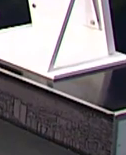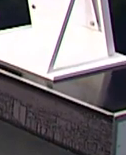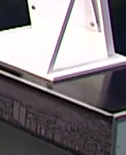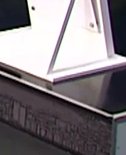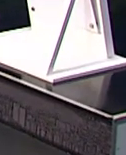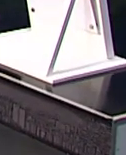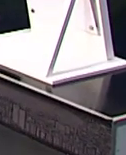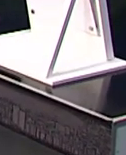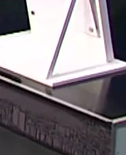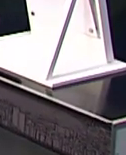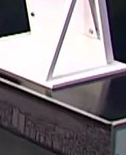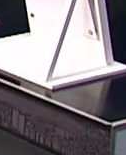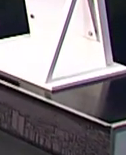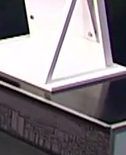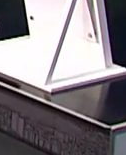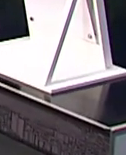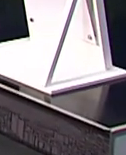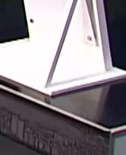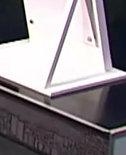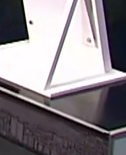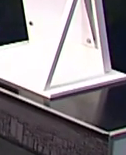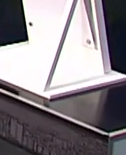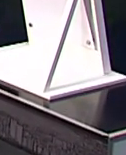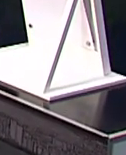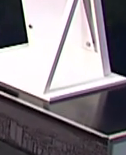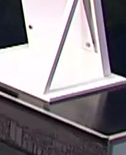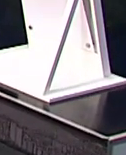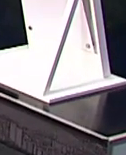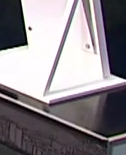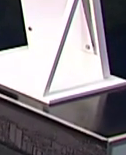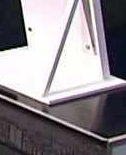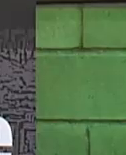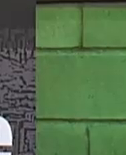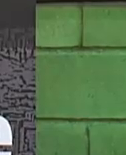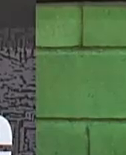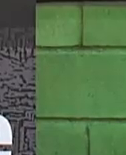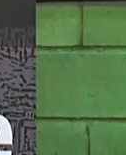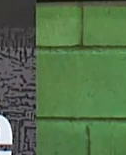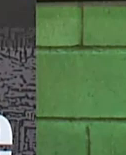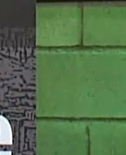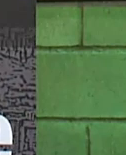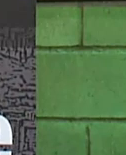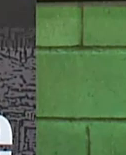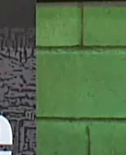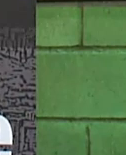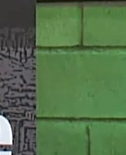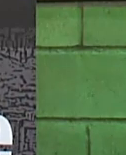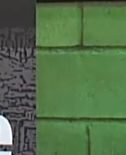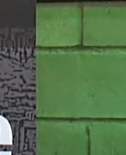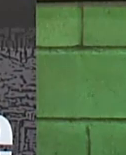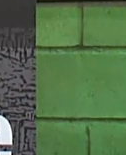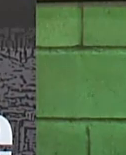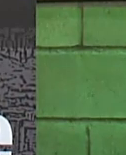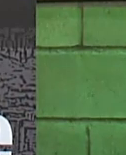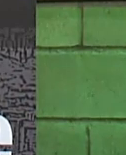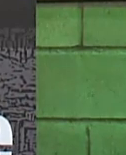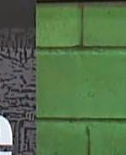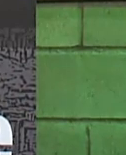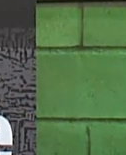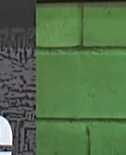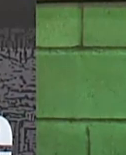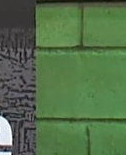claras. Mientras tanto, hoy los candidatos a la alcaldía de Medellín hablarán con nosotros sobre temas como seguridad, movilidad,